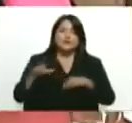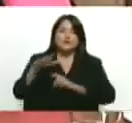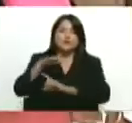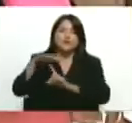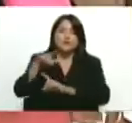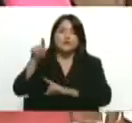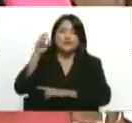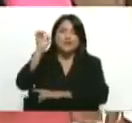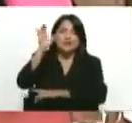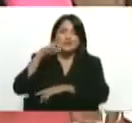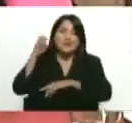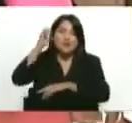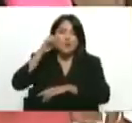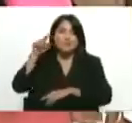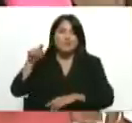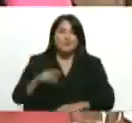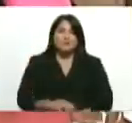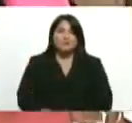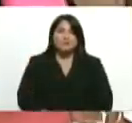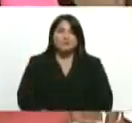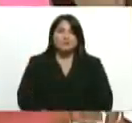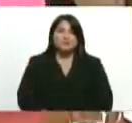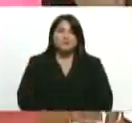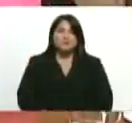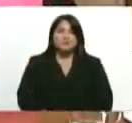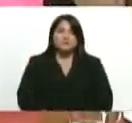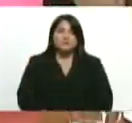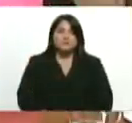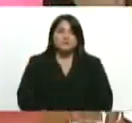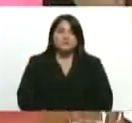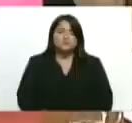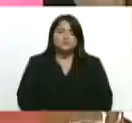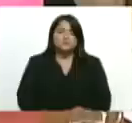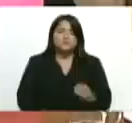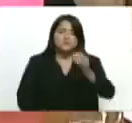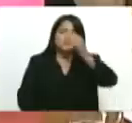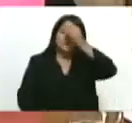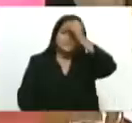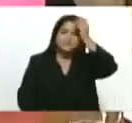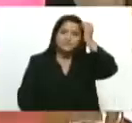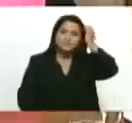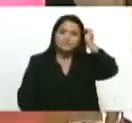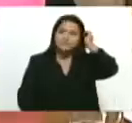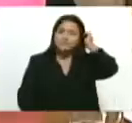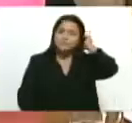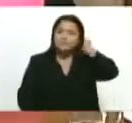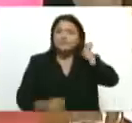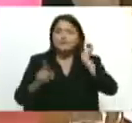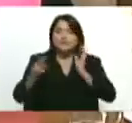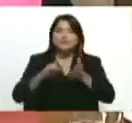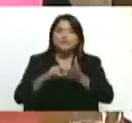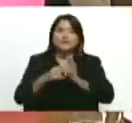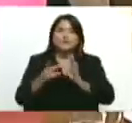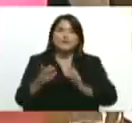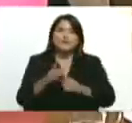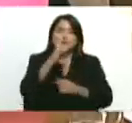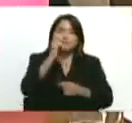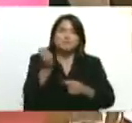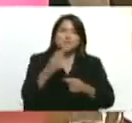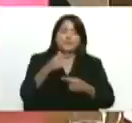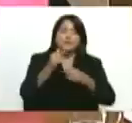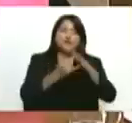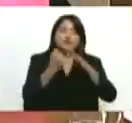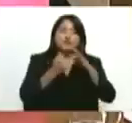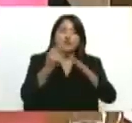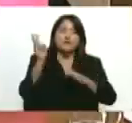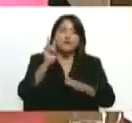tales como las emprendidas por el Parlamento Europeo, que estimulan el desconocimiento de las